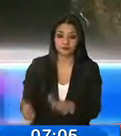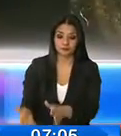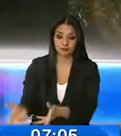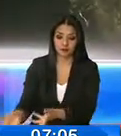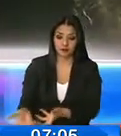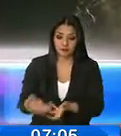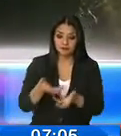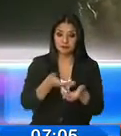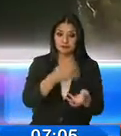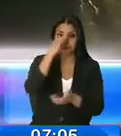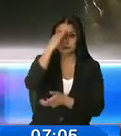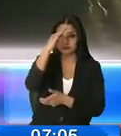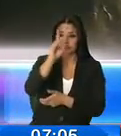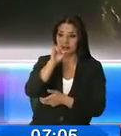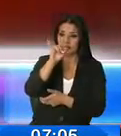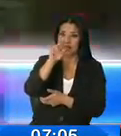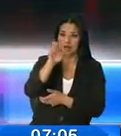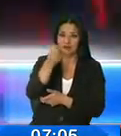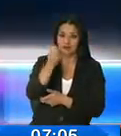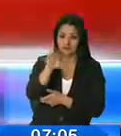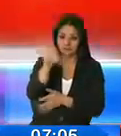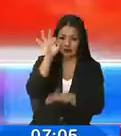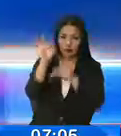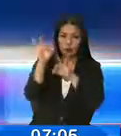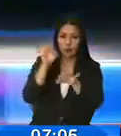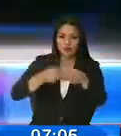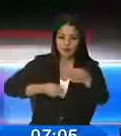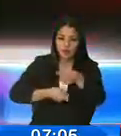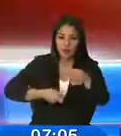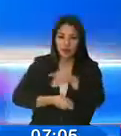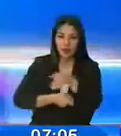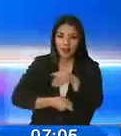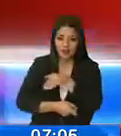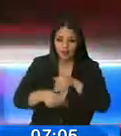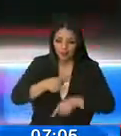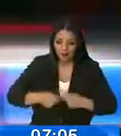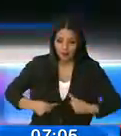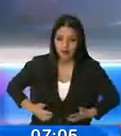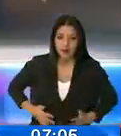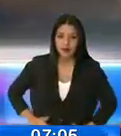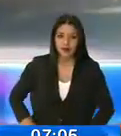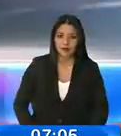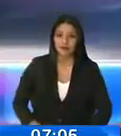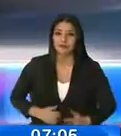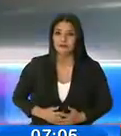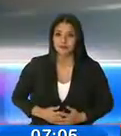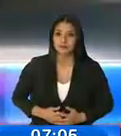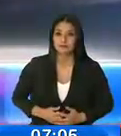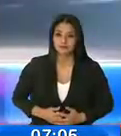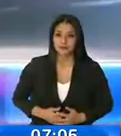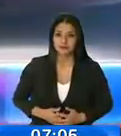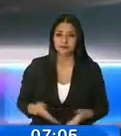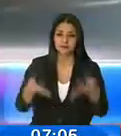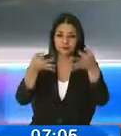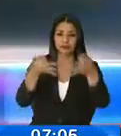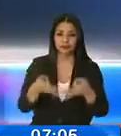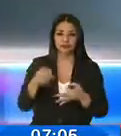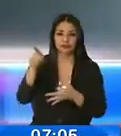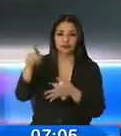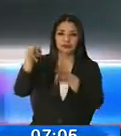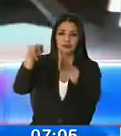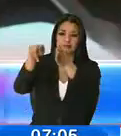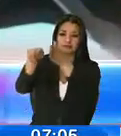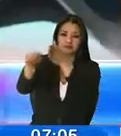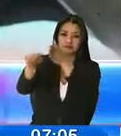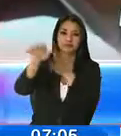agentes de la dina se de criminalística encontraron huellas de violencia al parecer fue asesinado el cuerpo fue identificado en medicina legal el hombre